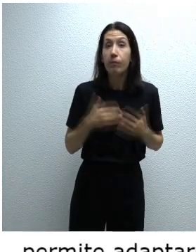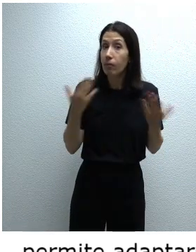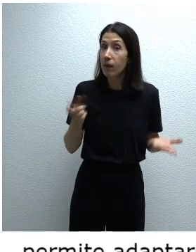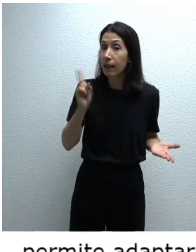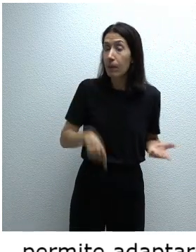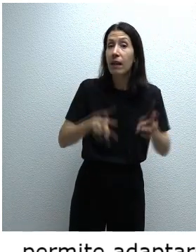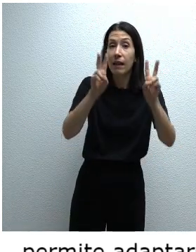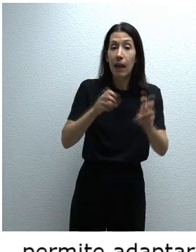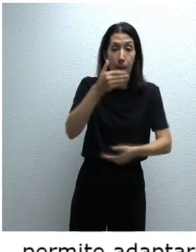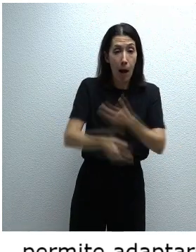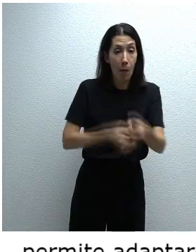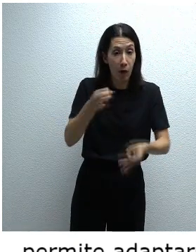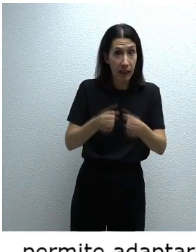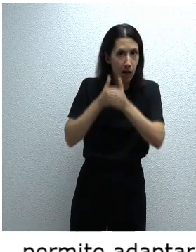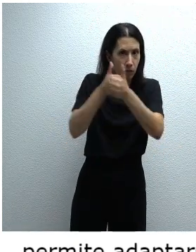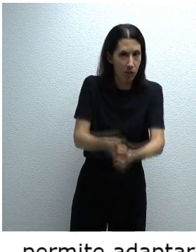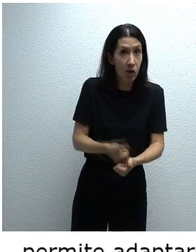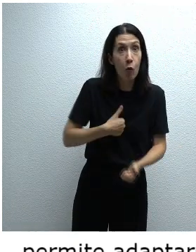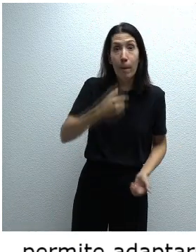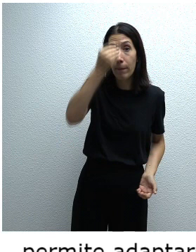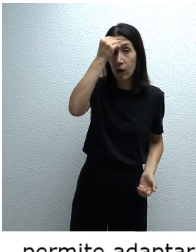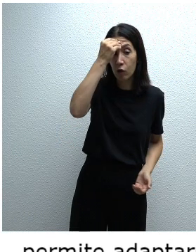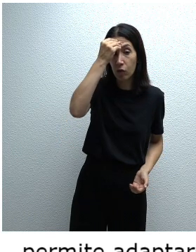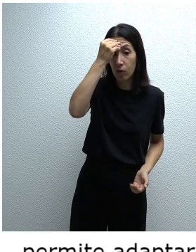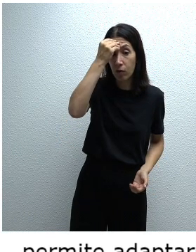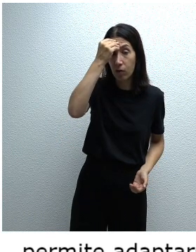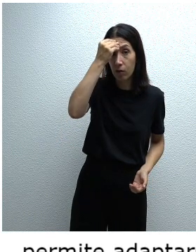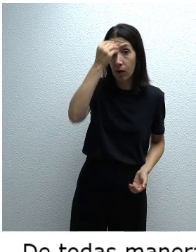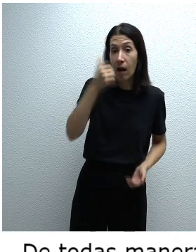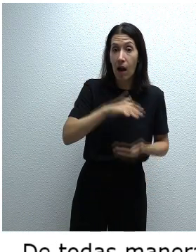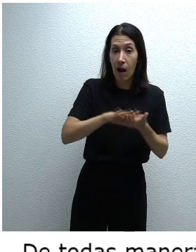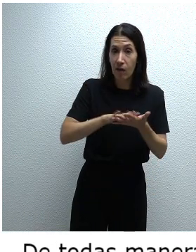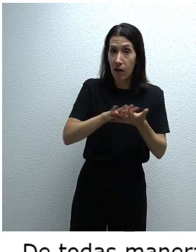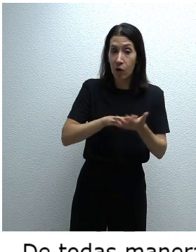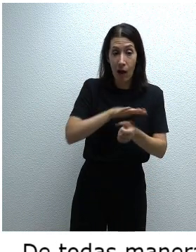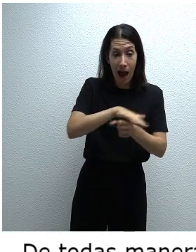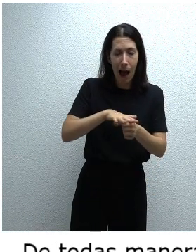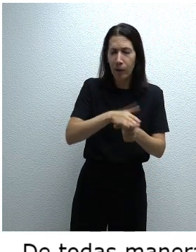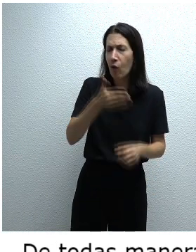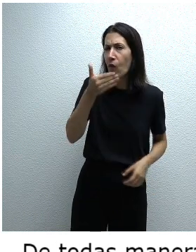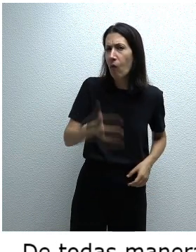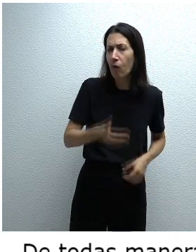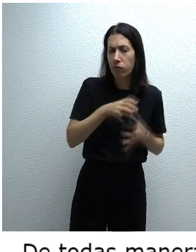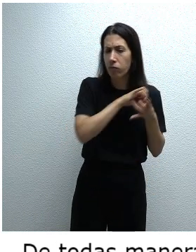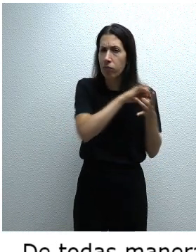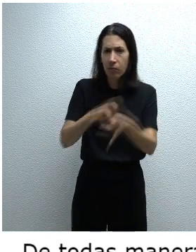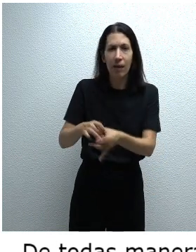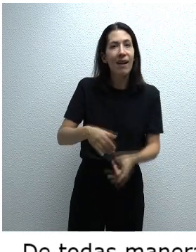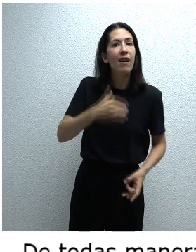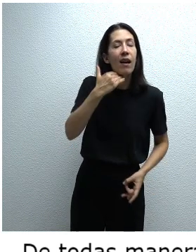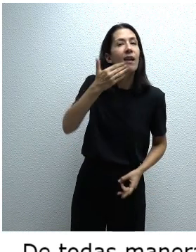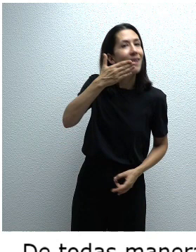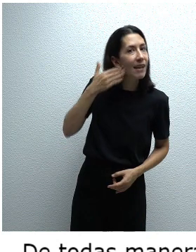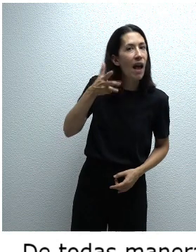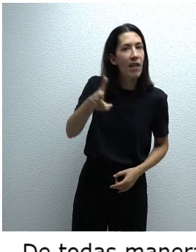tema procesal se rige por ella y yo creo que tocando un ámbito tan esencialmente vinculado a la dignidad y los derechos